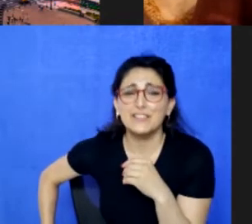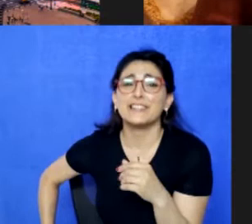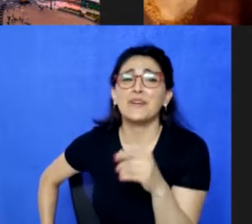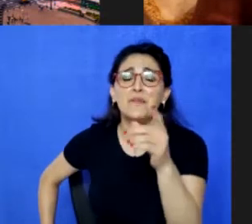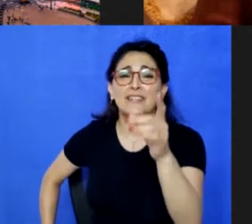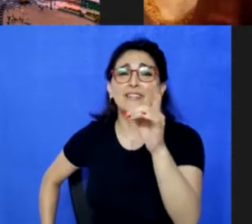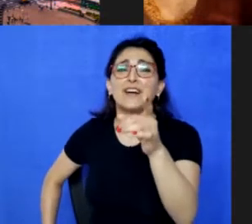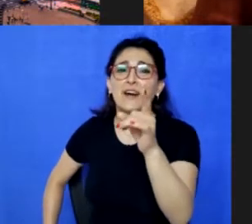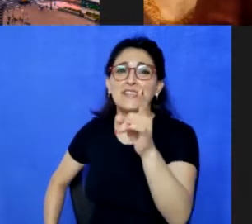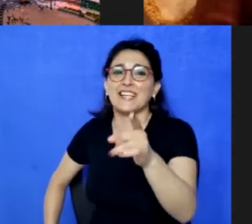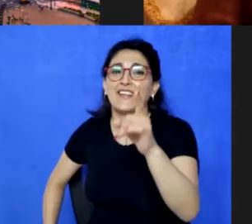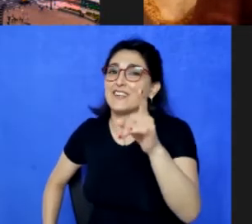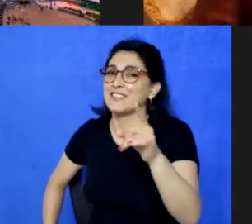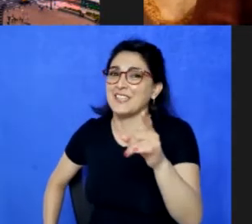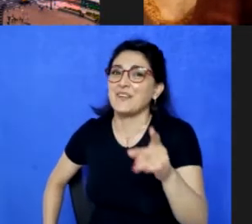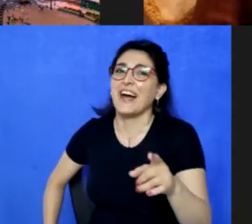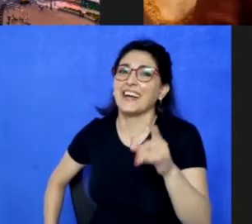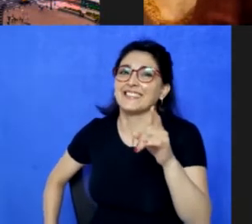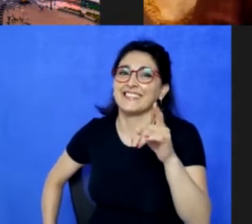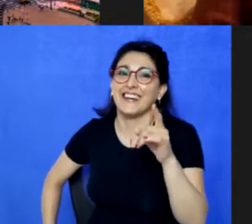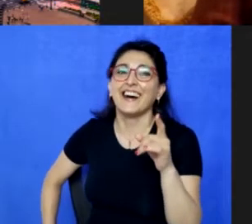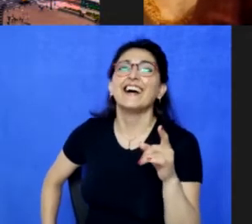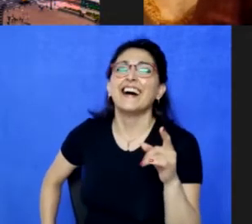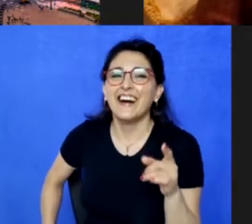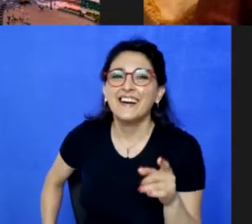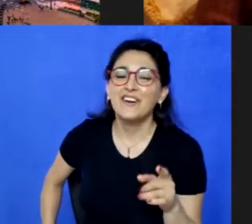Exacto. Nos estamos metiendo en camisa de 11 varas.